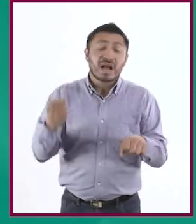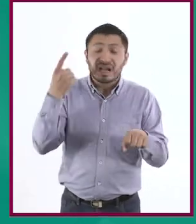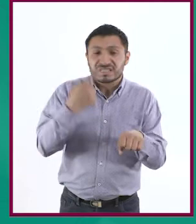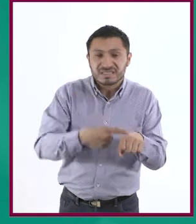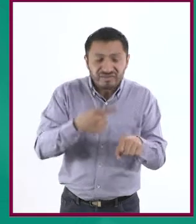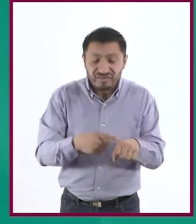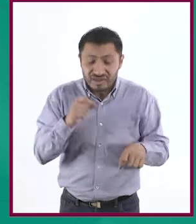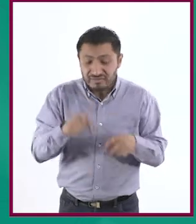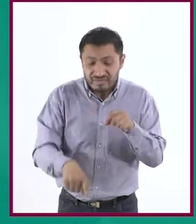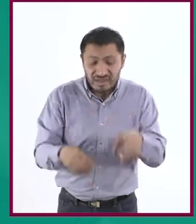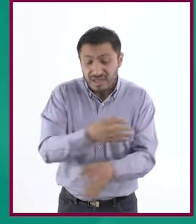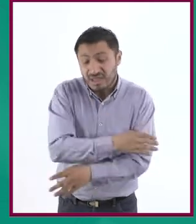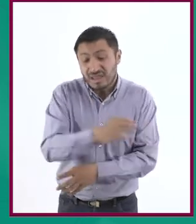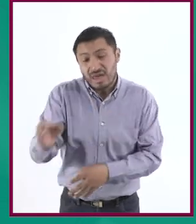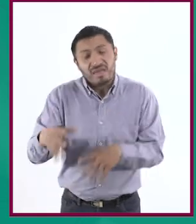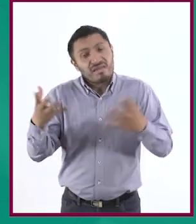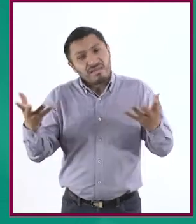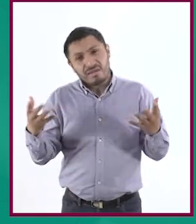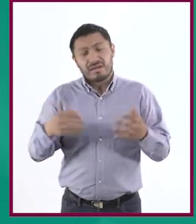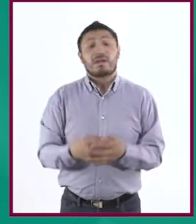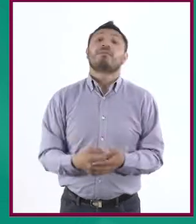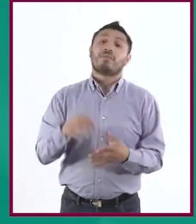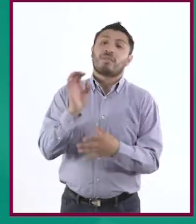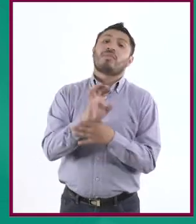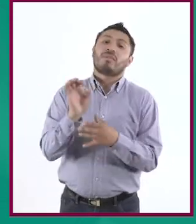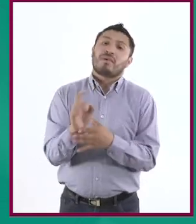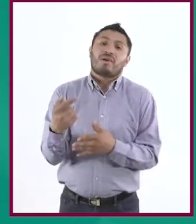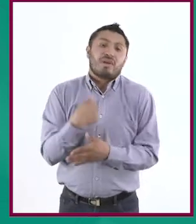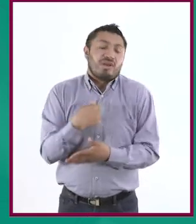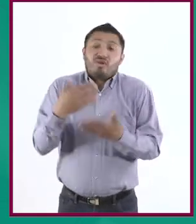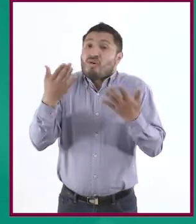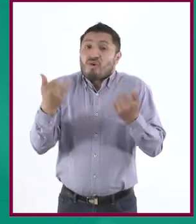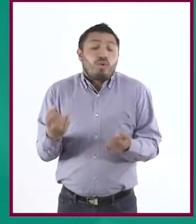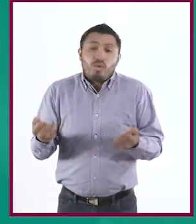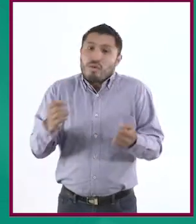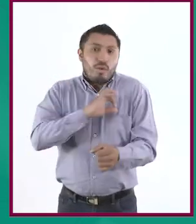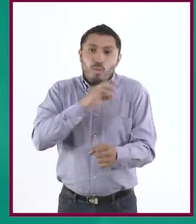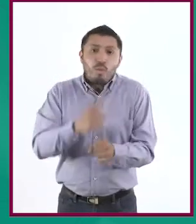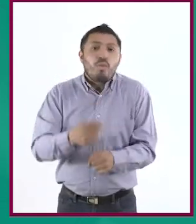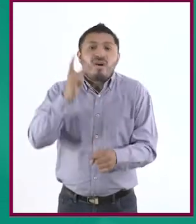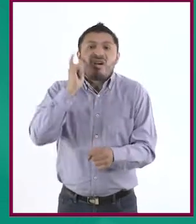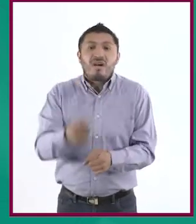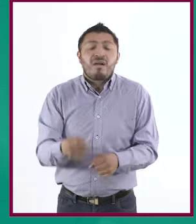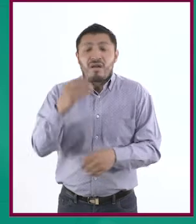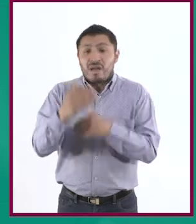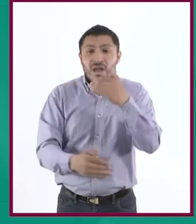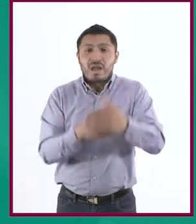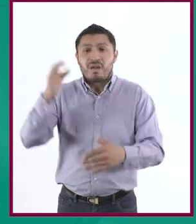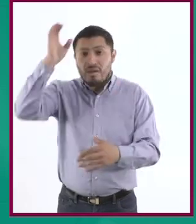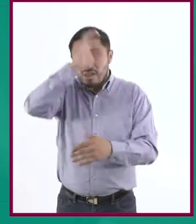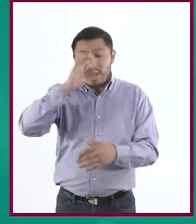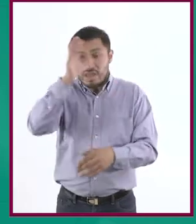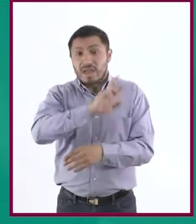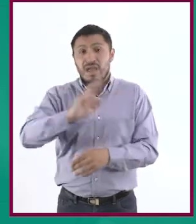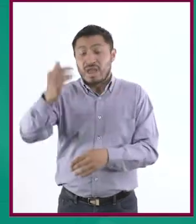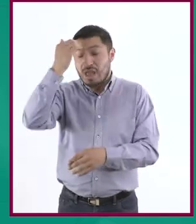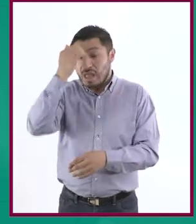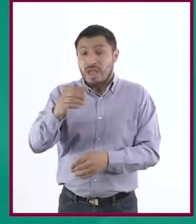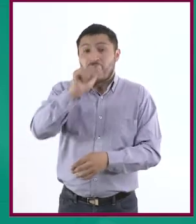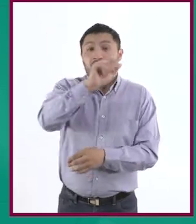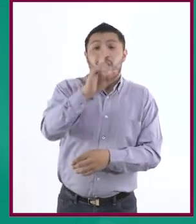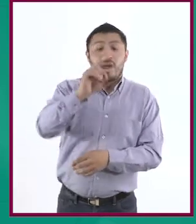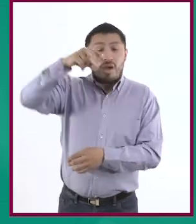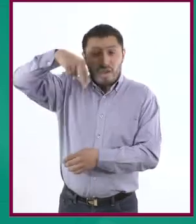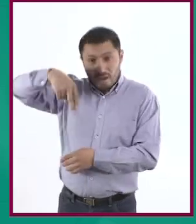los cultivos. Entonces, bueno, yo no tengo la posición de que el avance científico de conocer el